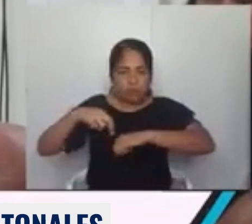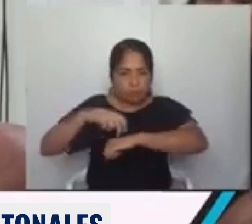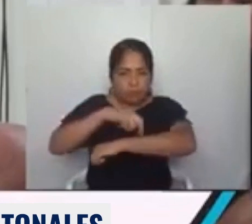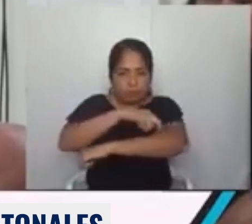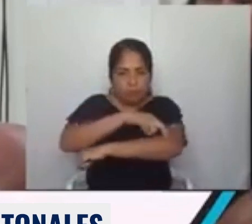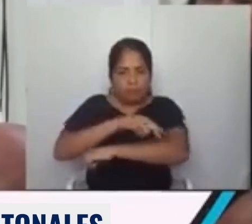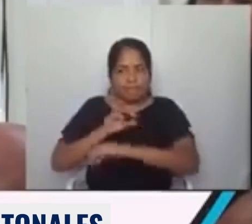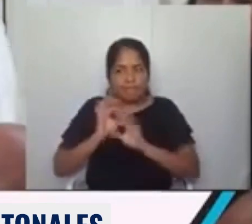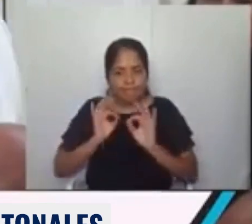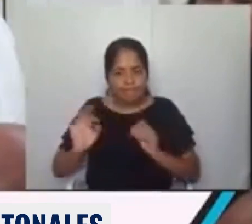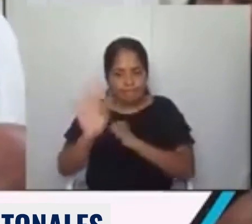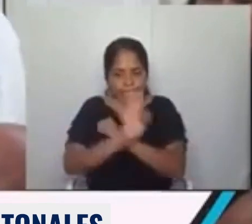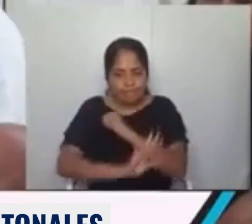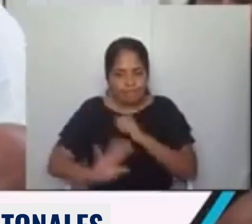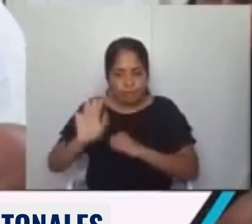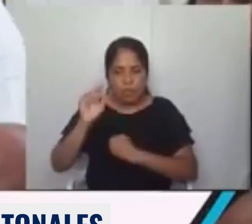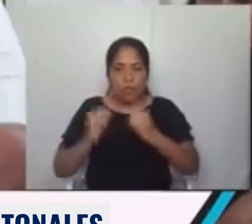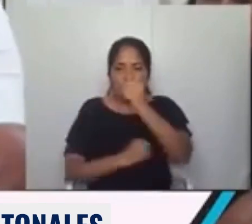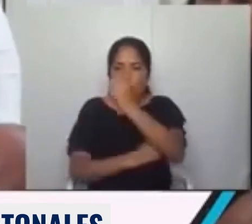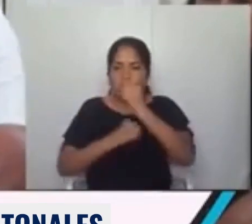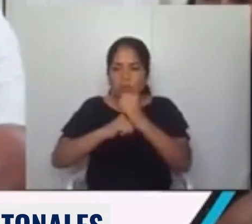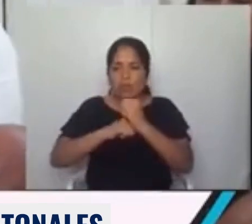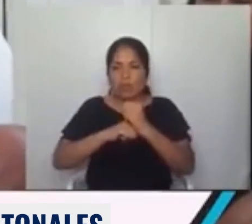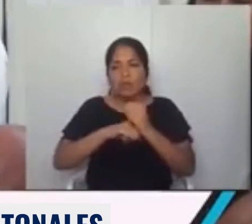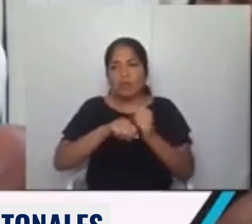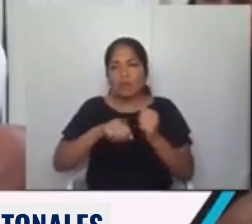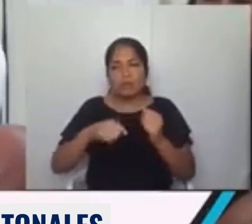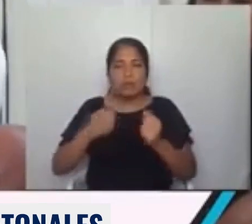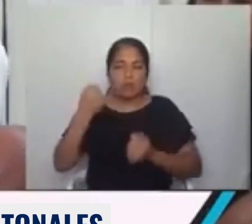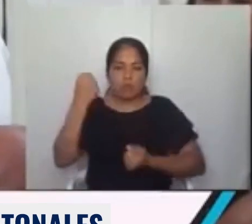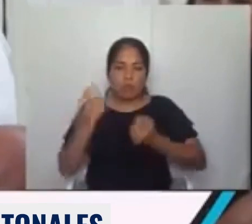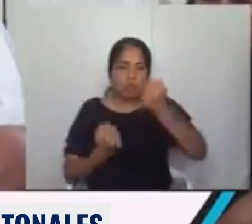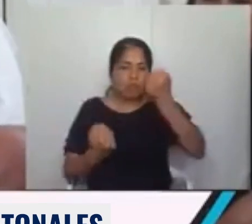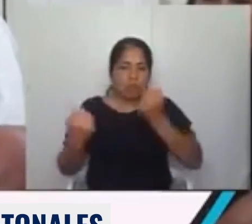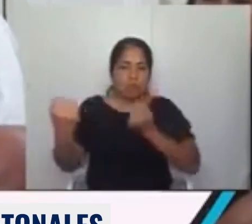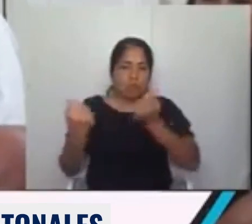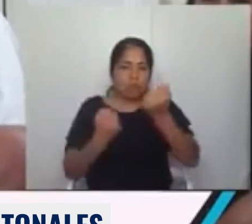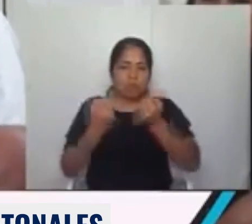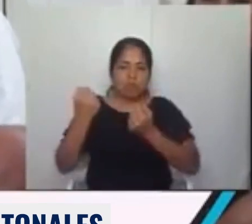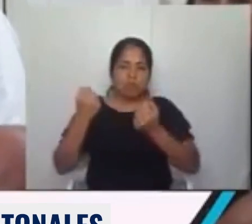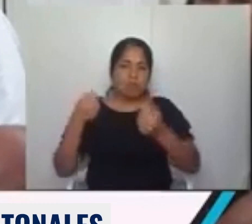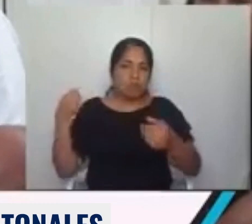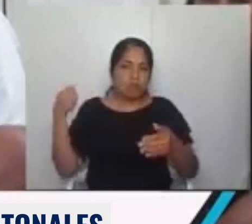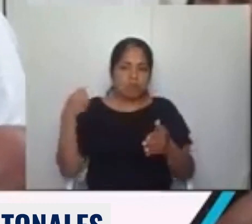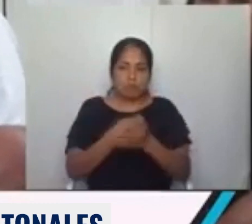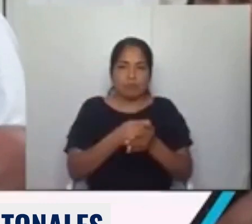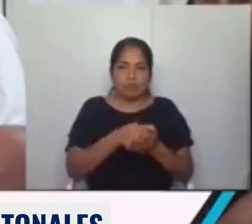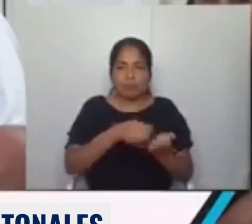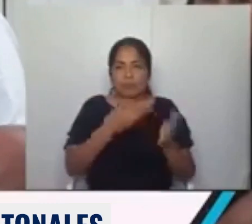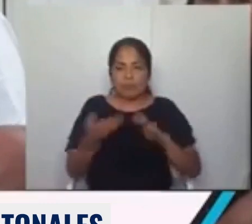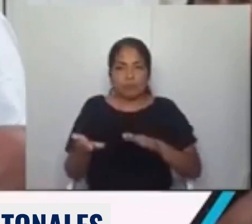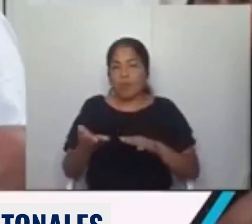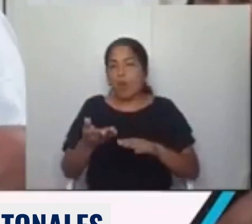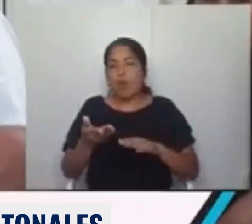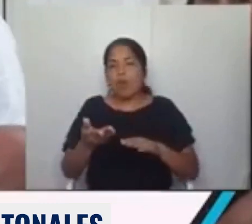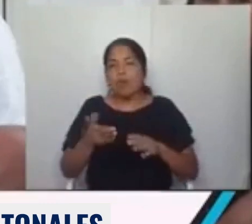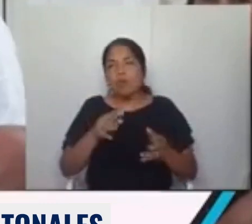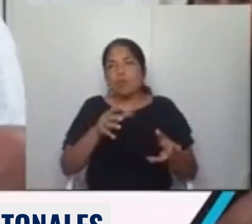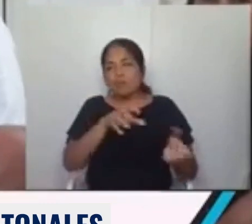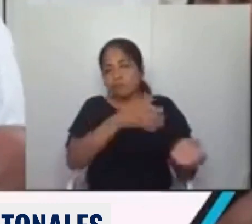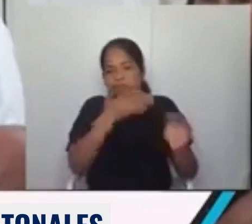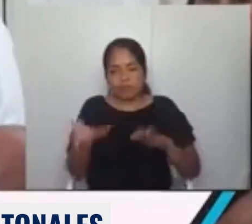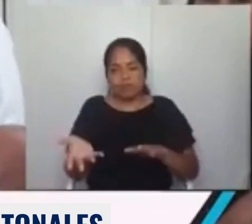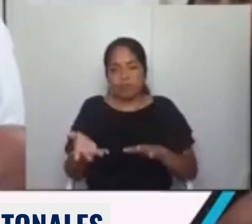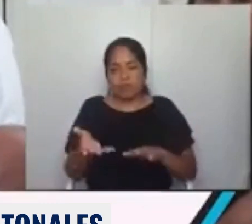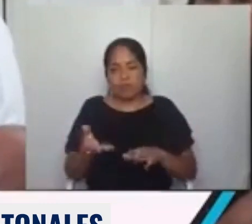que se cayó por un accidente con el tráiler de una empresa muy conocida fue en el sector de Campamento, en la altura del distrito de Santa Rosa, kilómetro 40